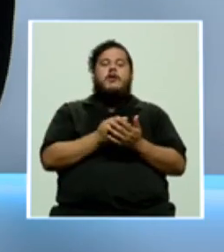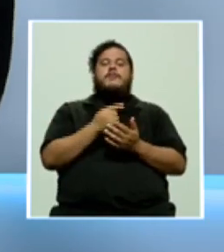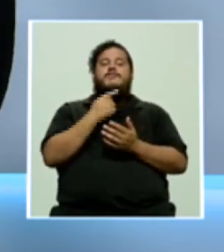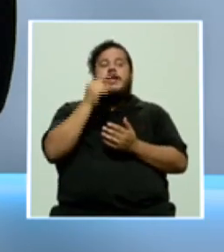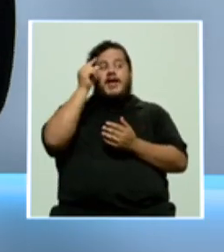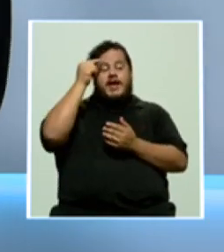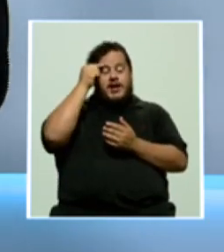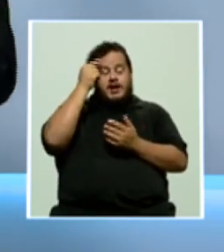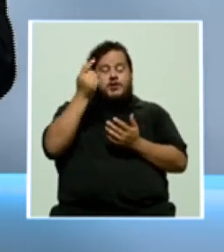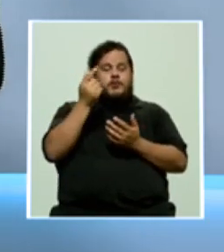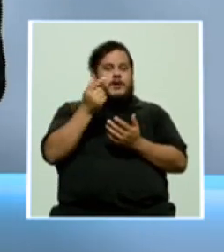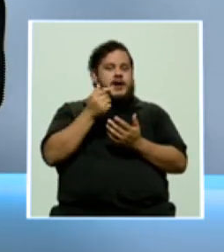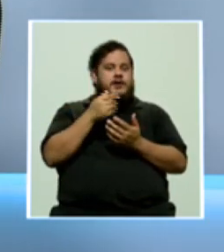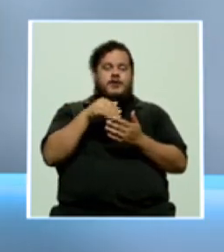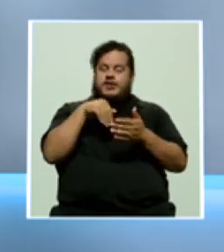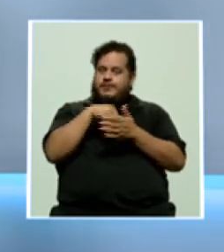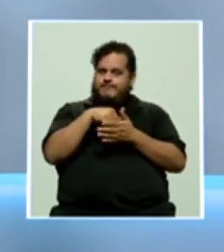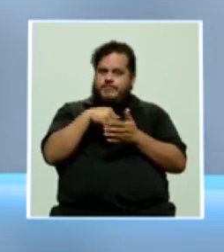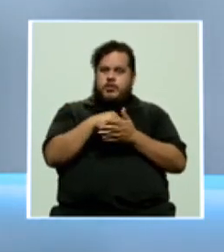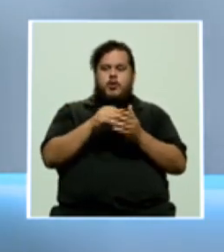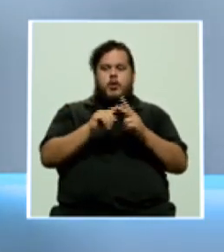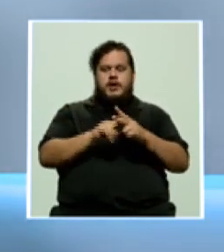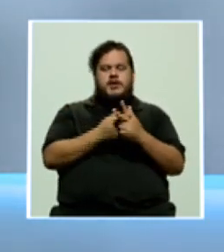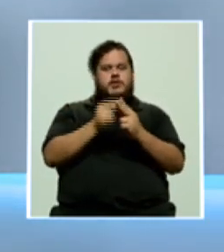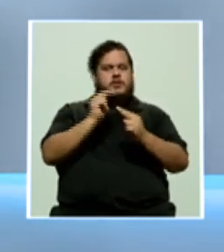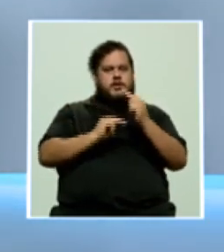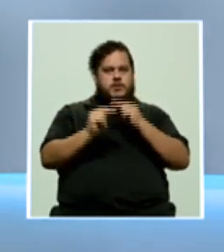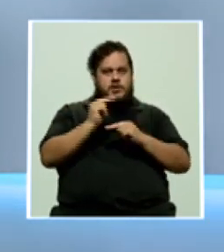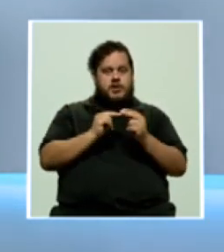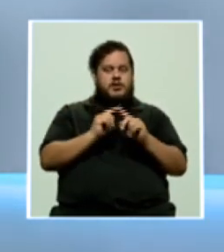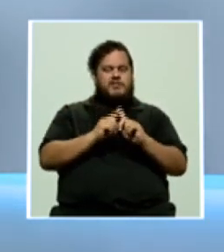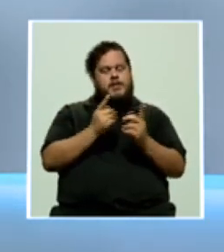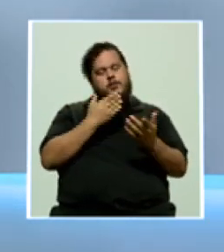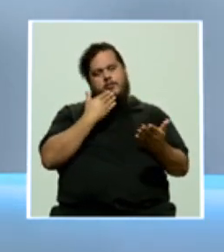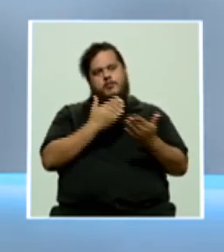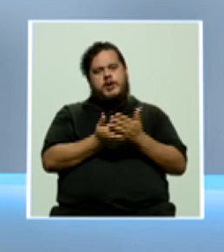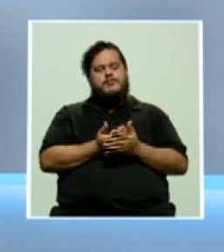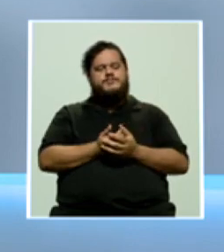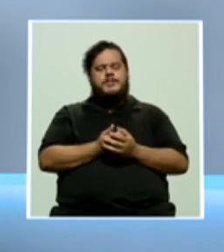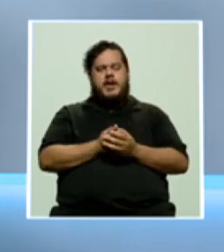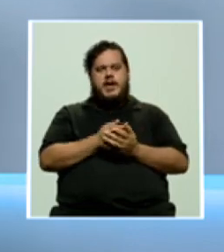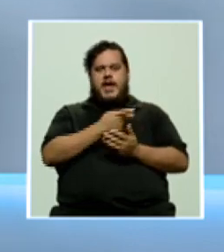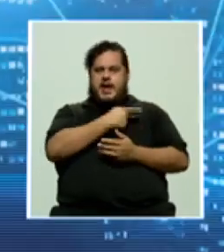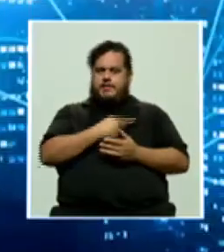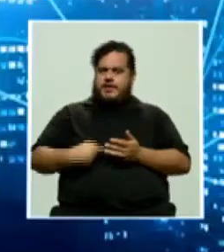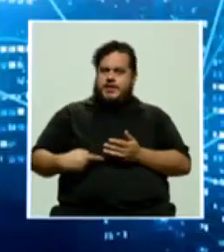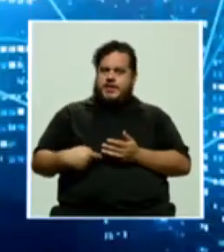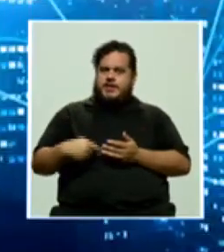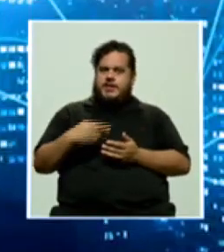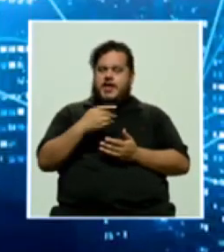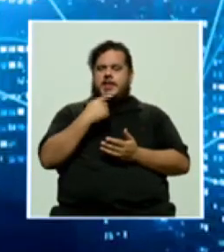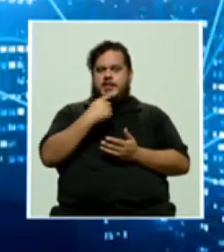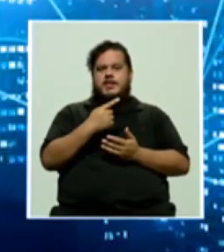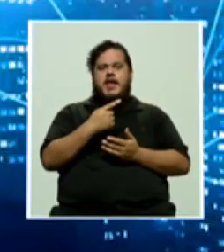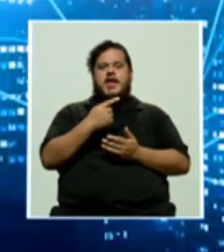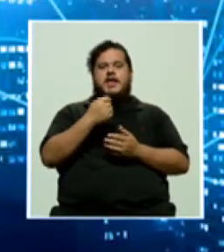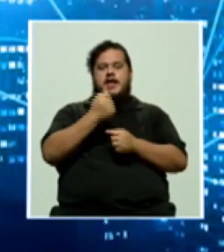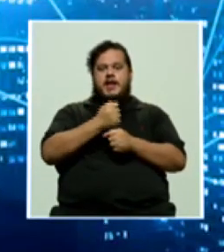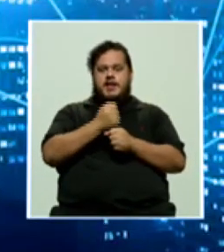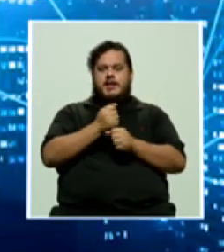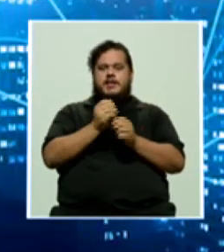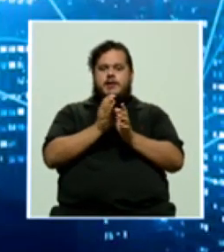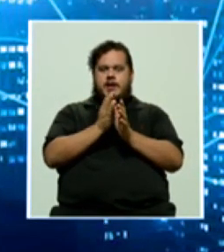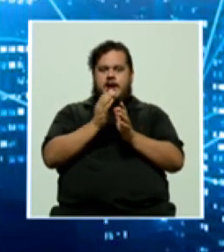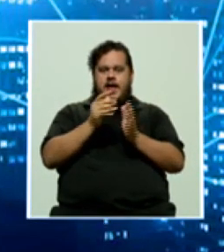hermético con el arranque de las negociaciones, no han dado declaraciones y demás, pero bueno, como vemos, el presidente dice que la reforma del empleo público es